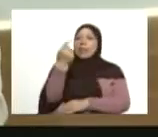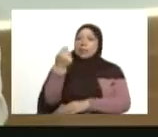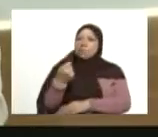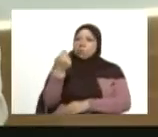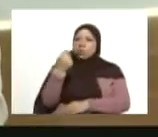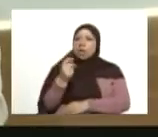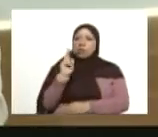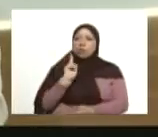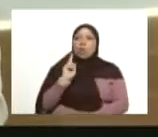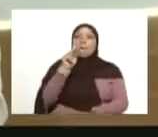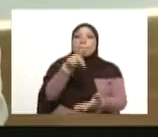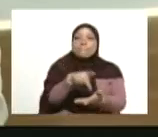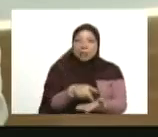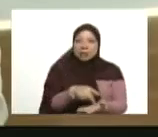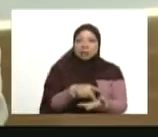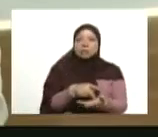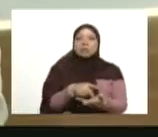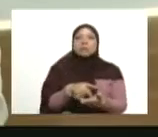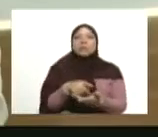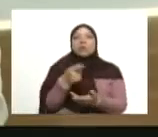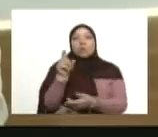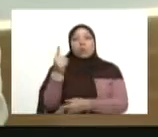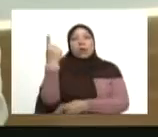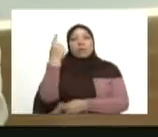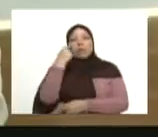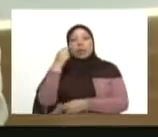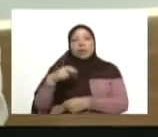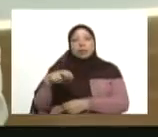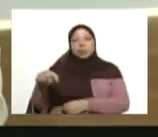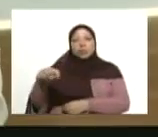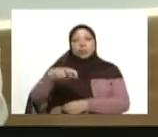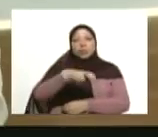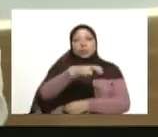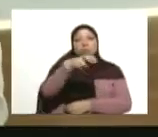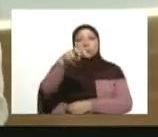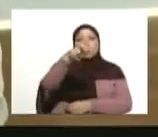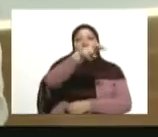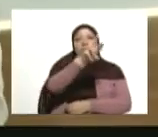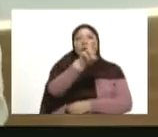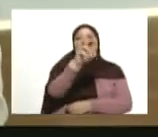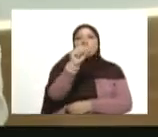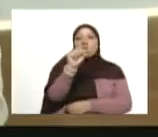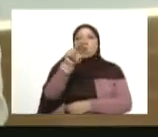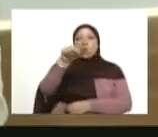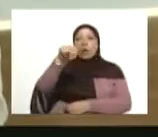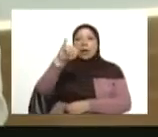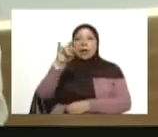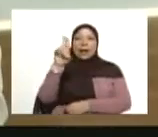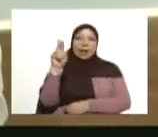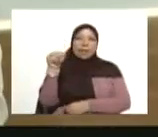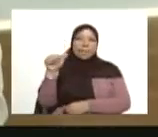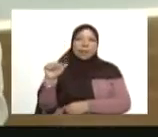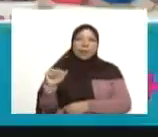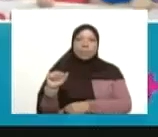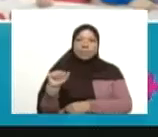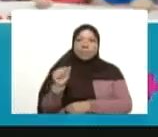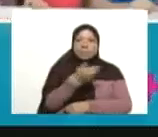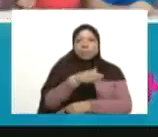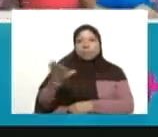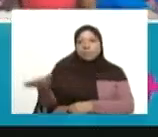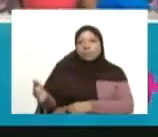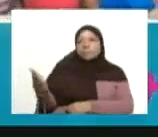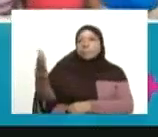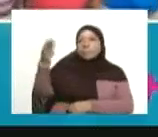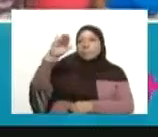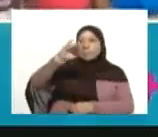canciller, una vez subí al Roraima, ¿verdad, Silita? ¿Te acuerdas? Subimos hasta arriba el Roraima, y adentro del Roraima,